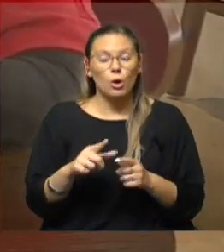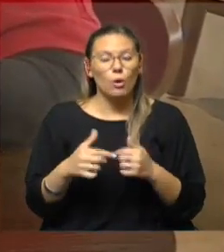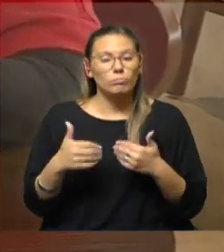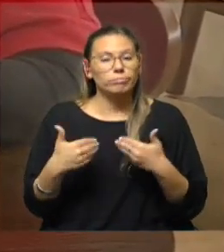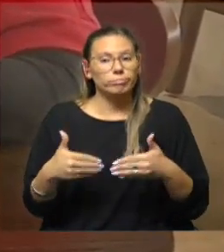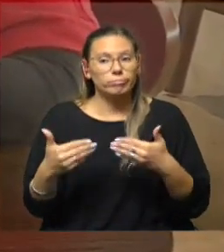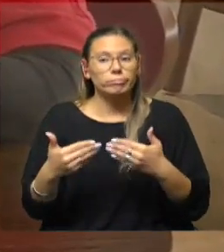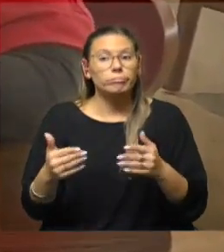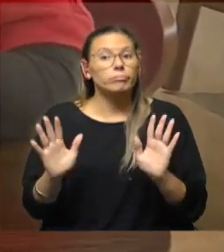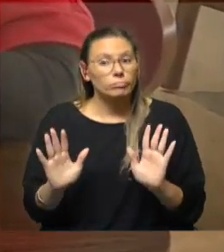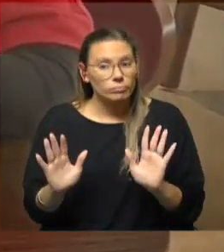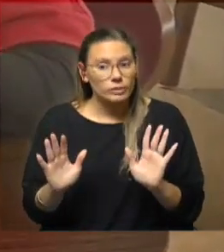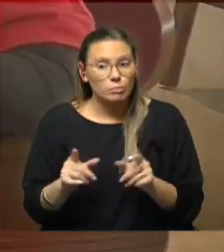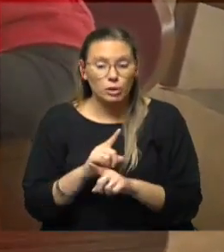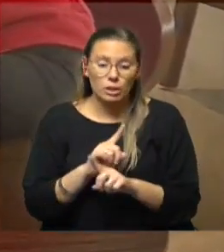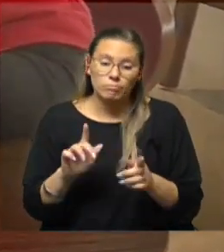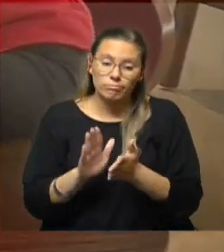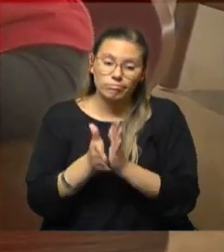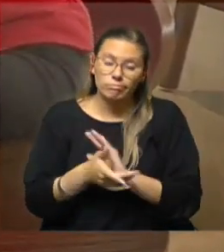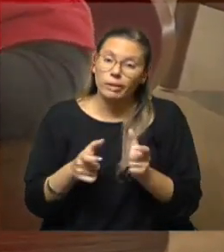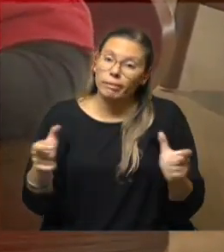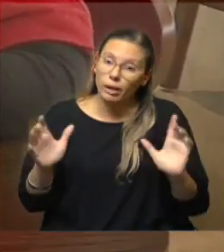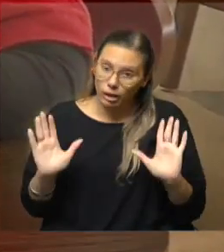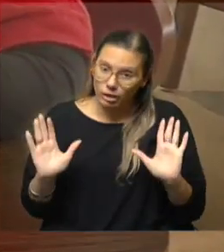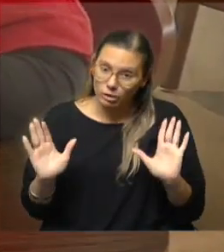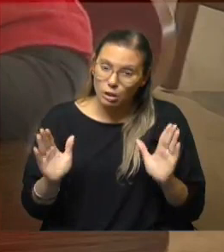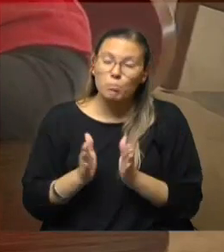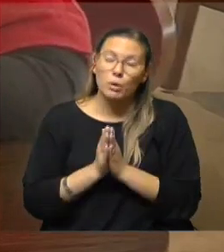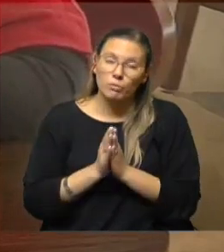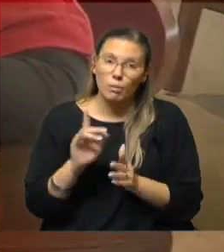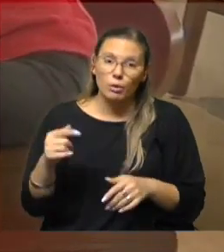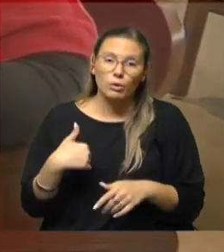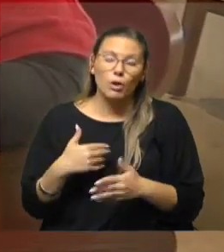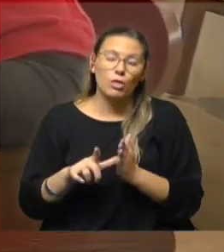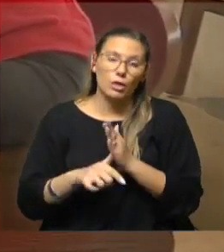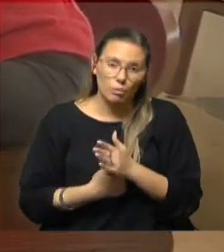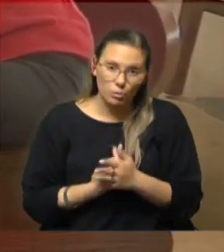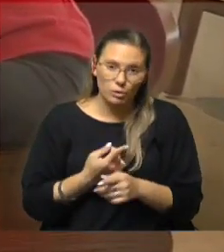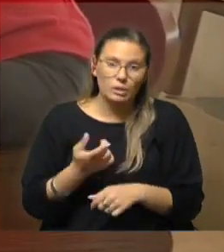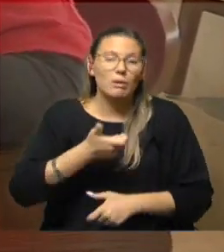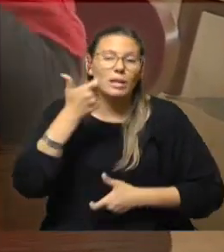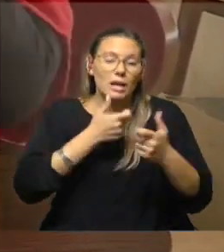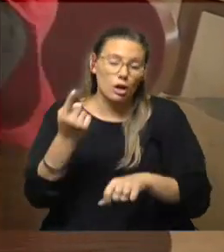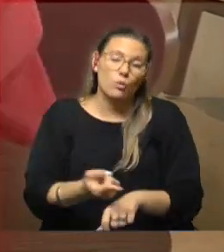se van a quedar sin entradas. Así que no se duerman. Se van a reír una hora sin